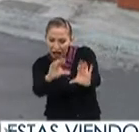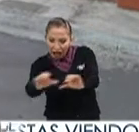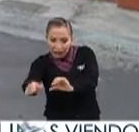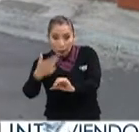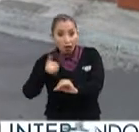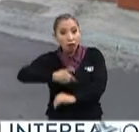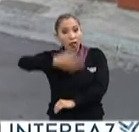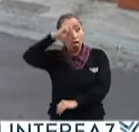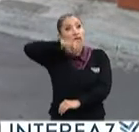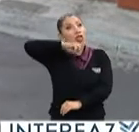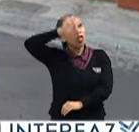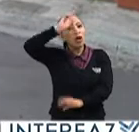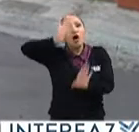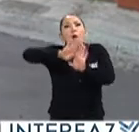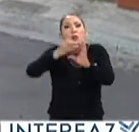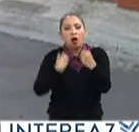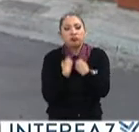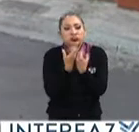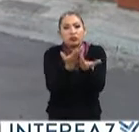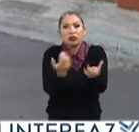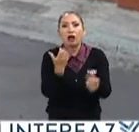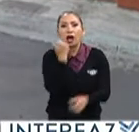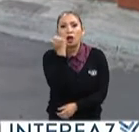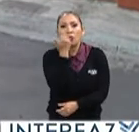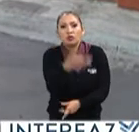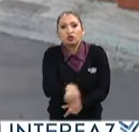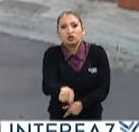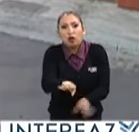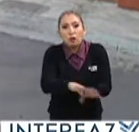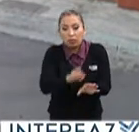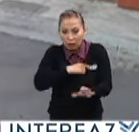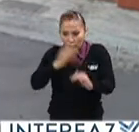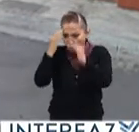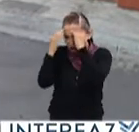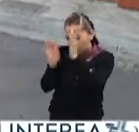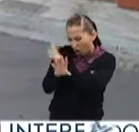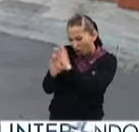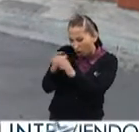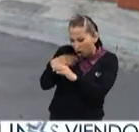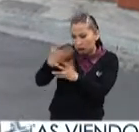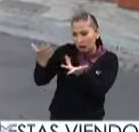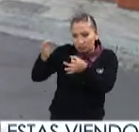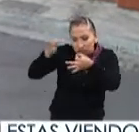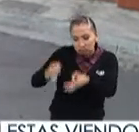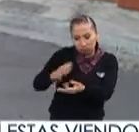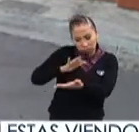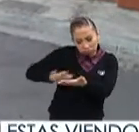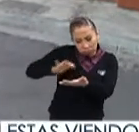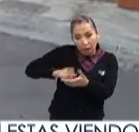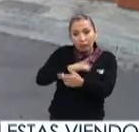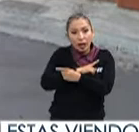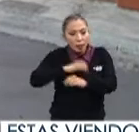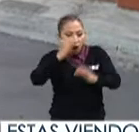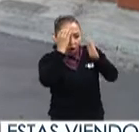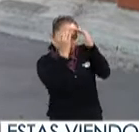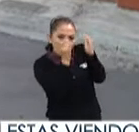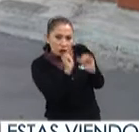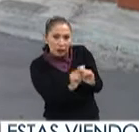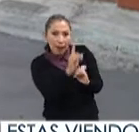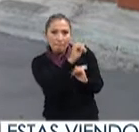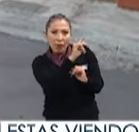sin conocimiento, pues, ¿cómo voy a poder trabajar con los niños, ¿no? Debo tener conocimiento disciplinar, debo tener